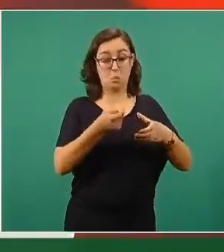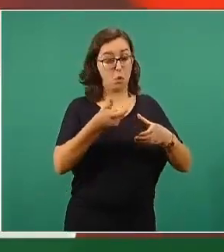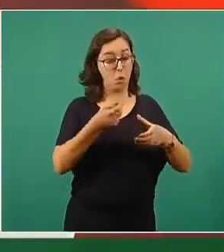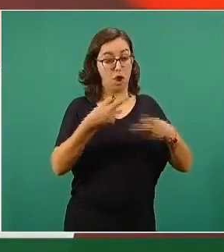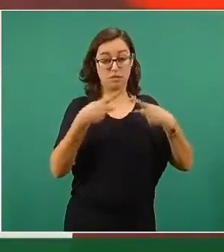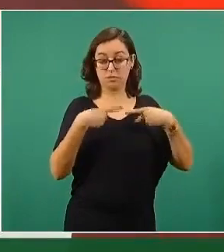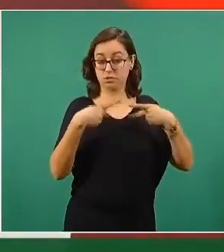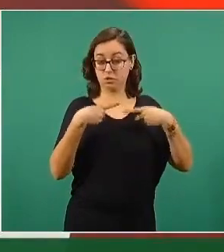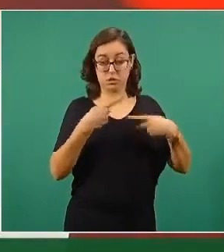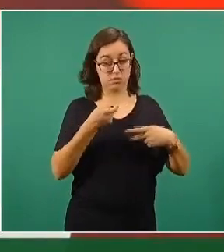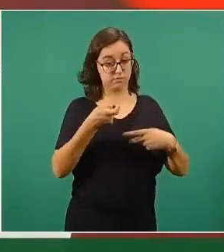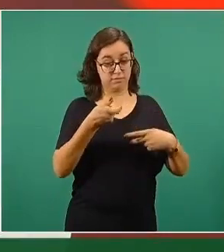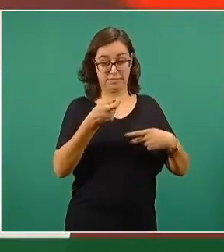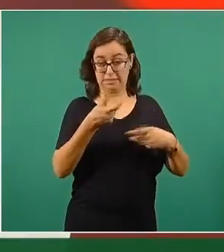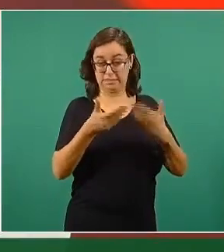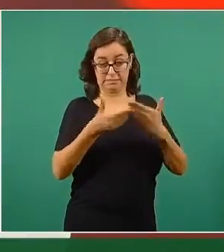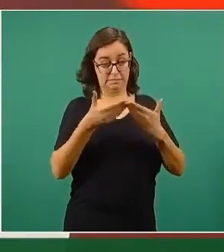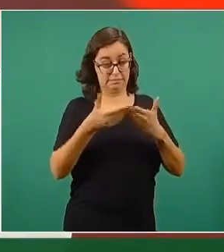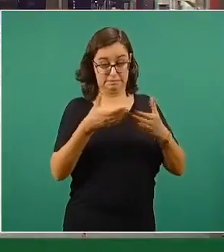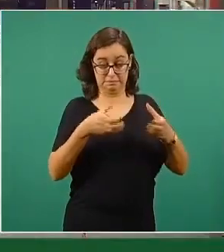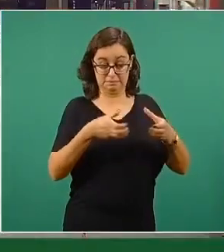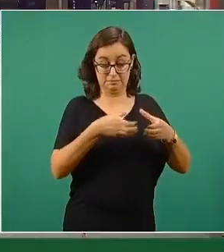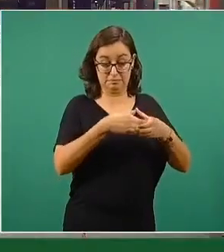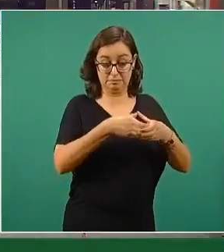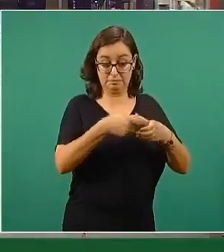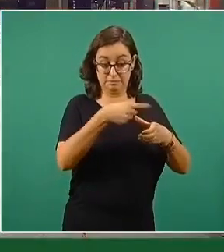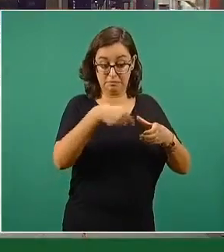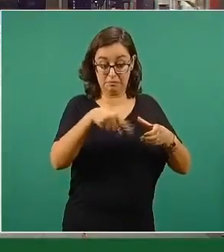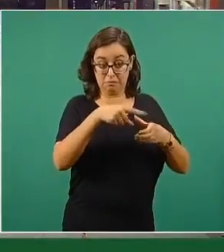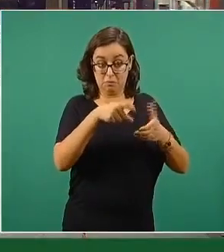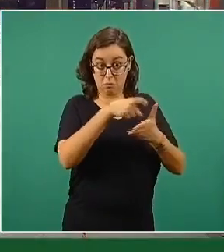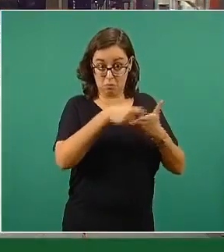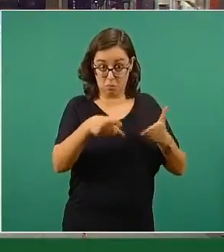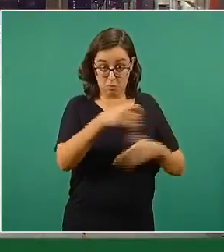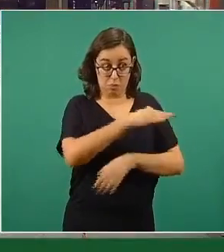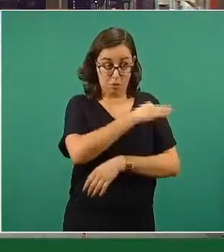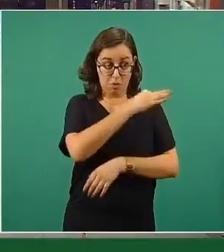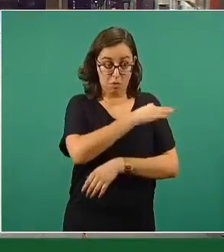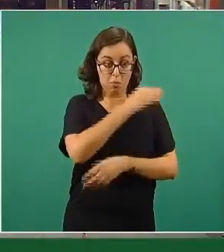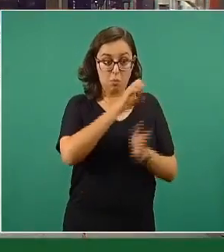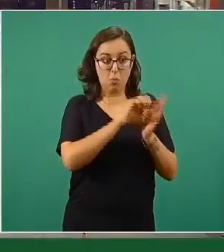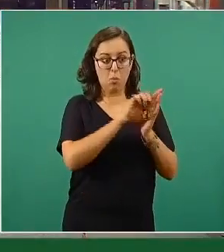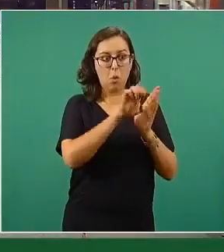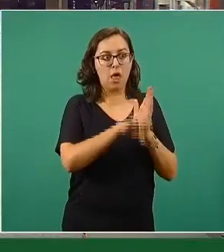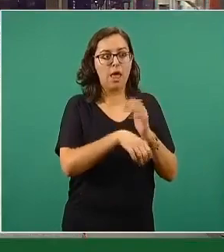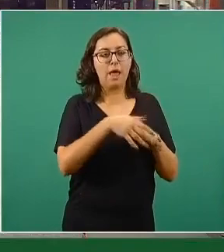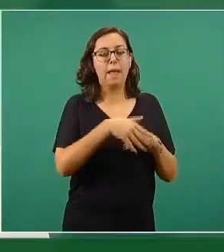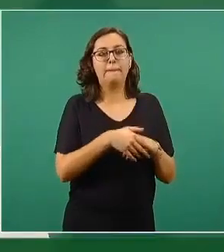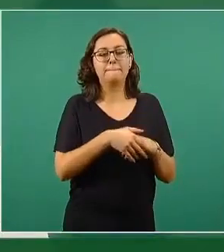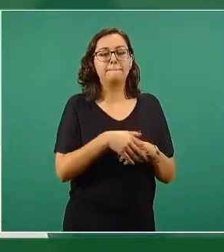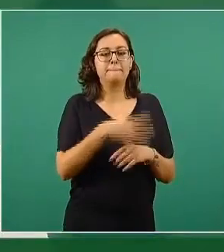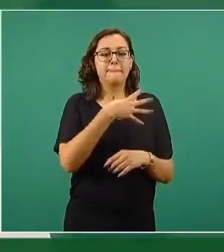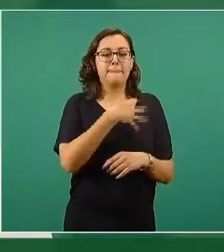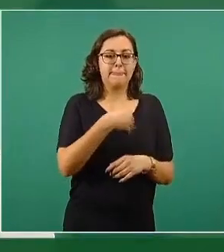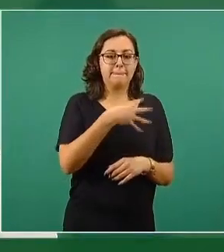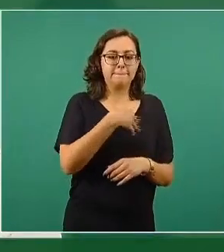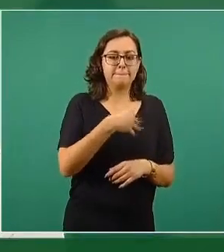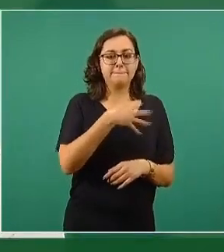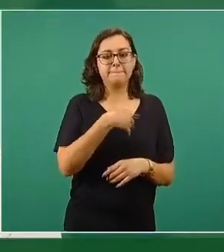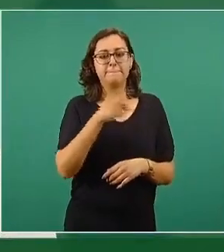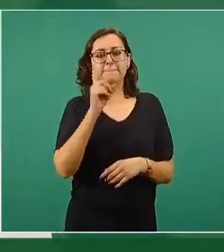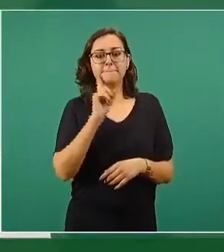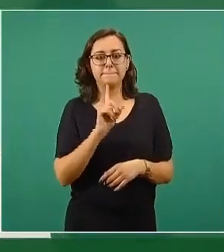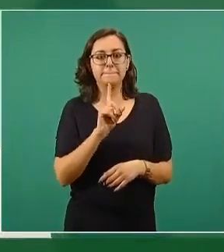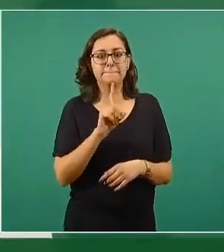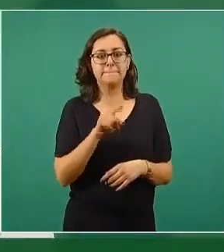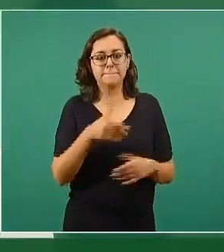del país, que las personas compren la vacuna. Por ejemplo, cuando se vacuna a las hijas e hijos y se va con un